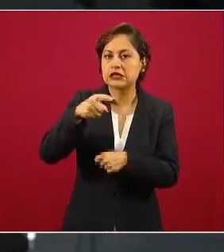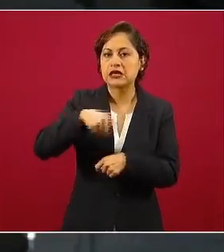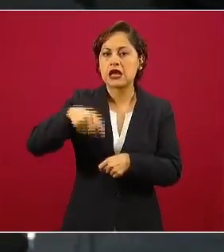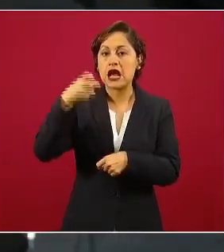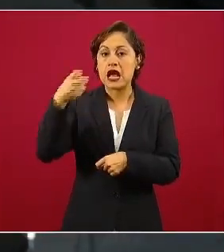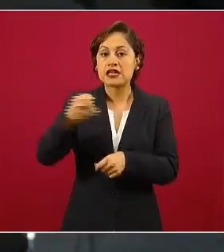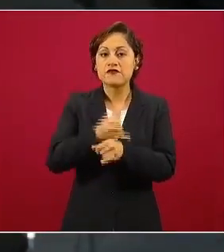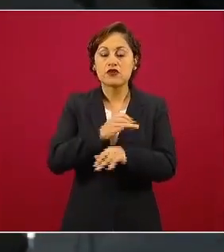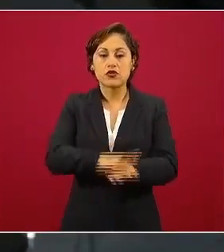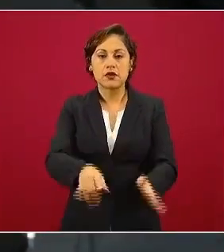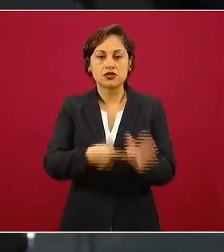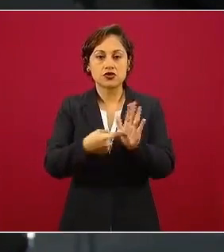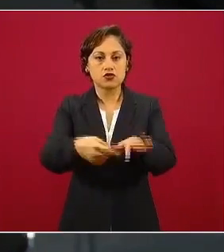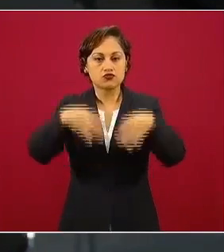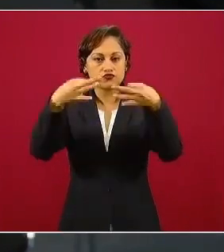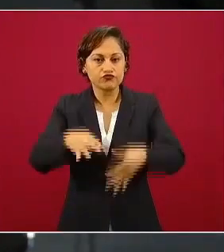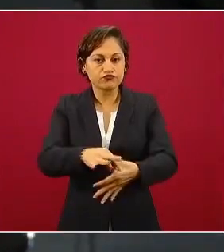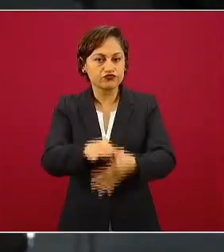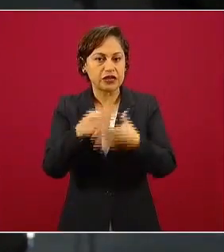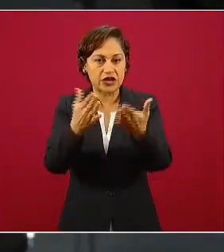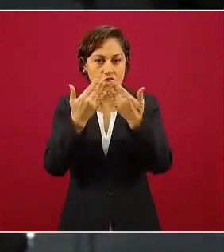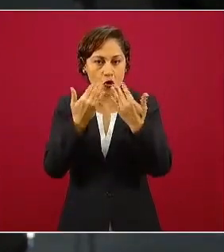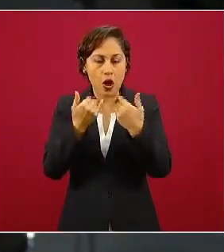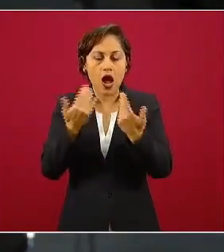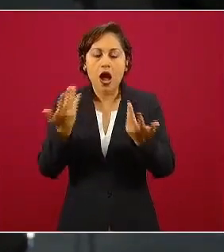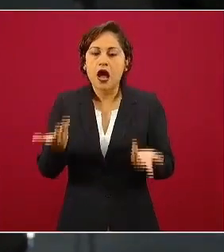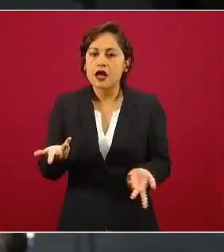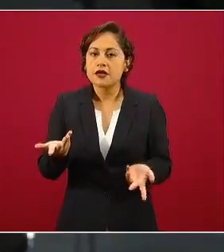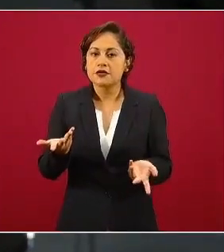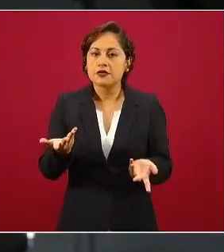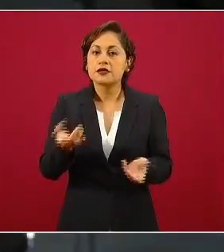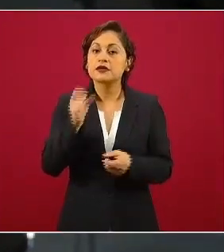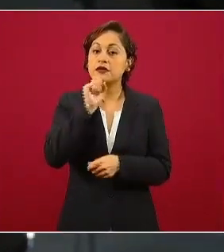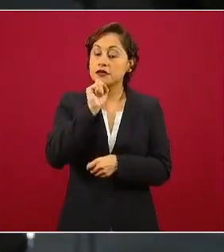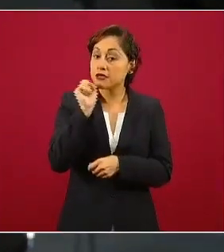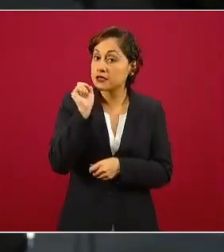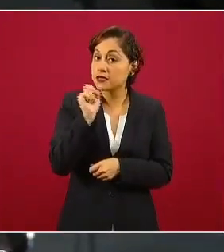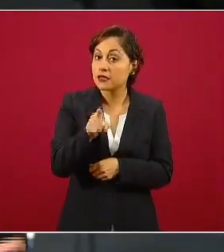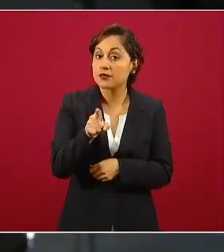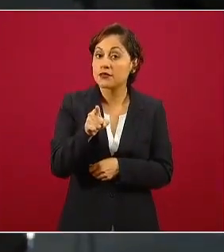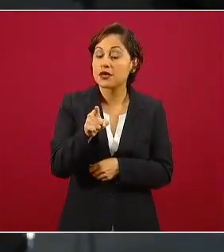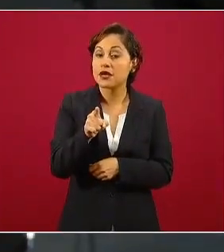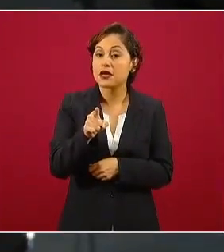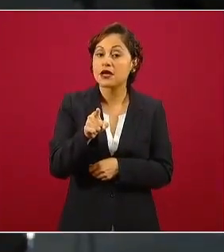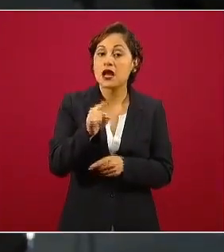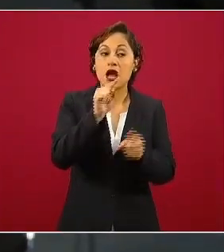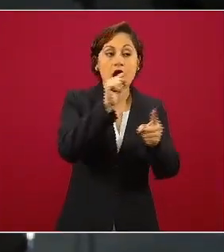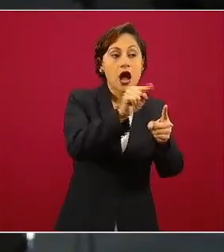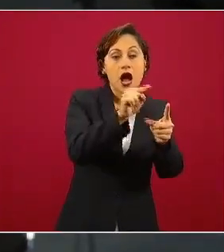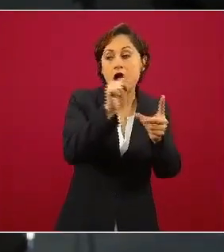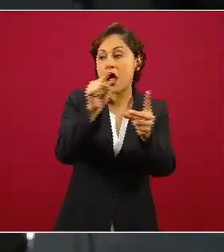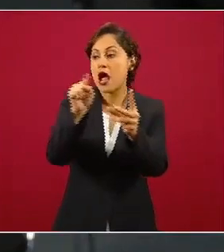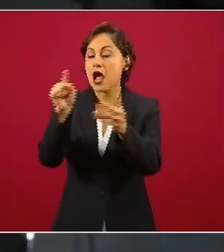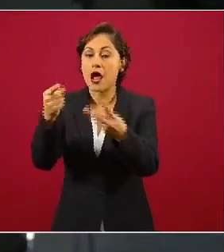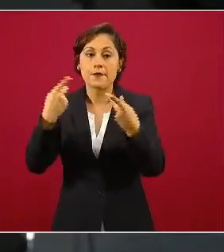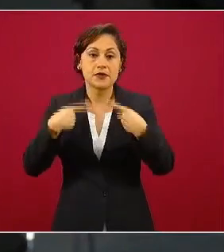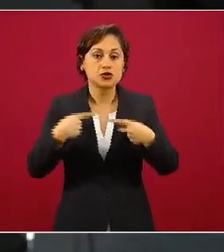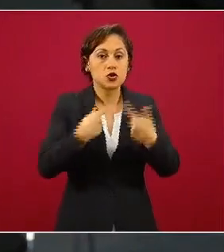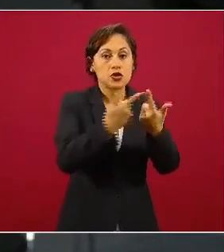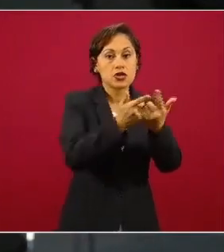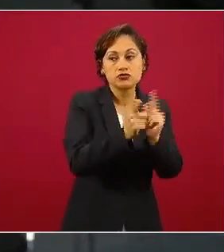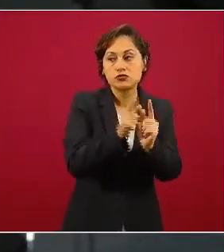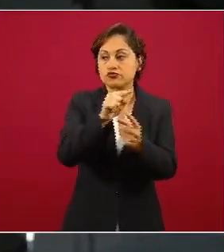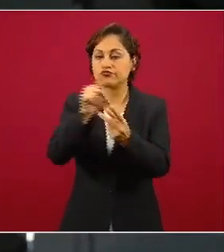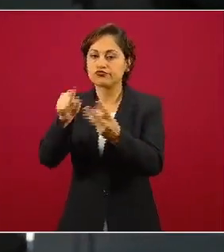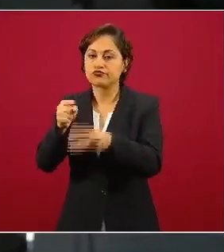presentó, bueno, pues como un hecho, además señalando a ciertos grupos, a ciertas personas incluso.